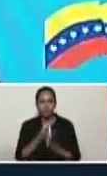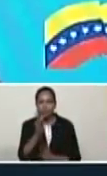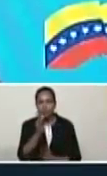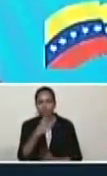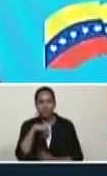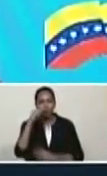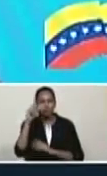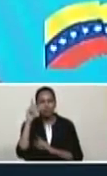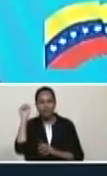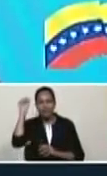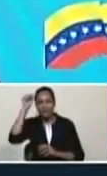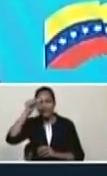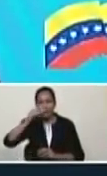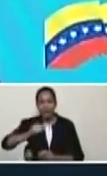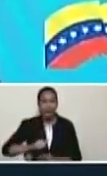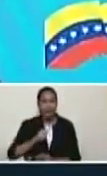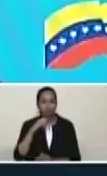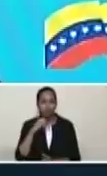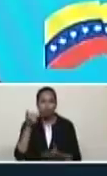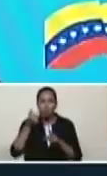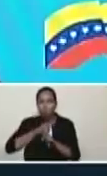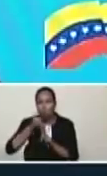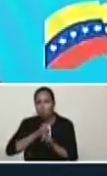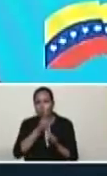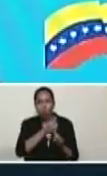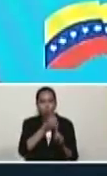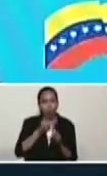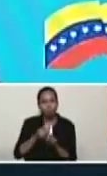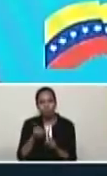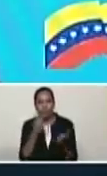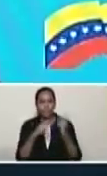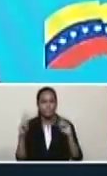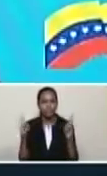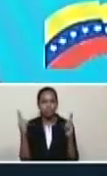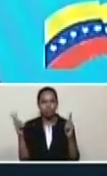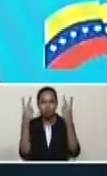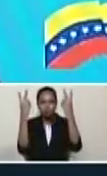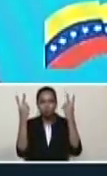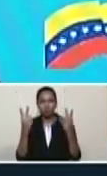después de tantos años de lucha, de pie y victoriosa,